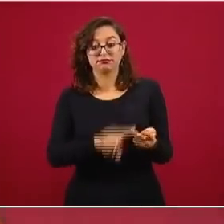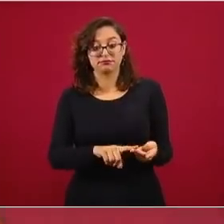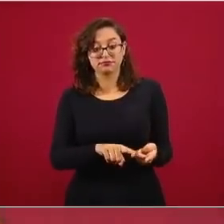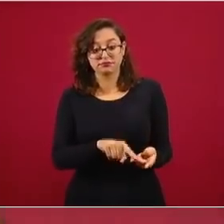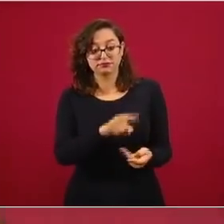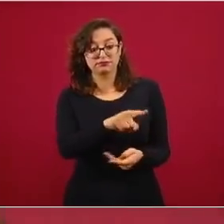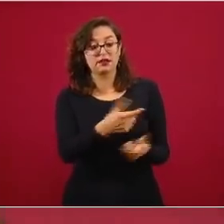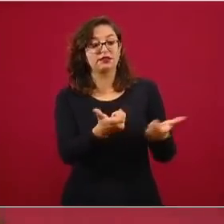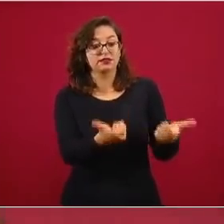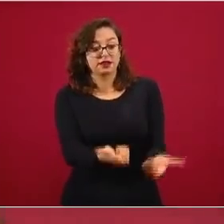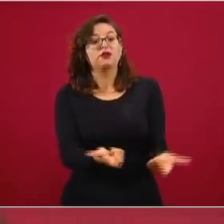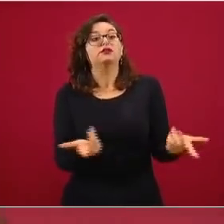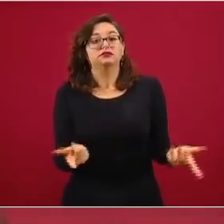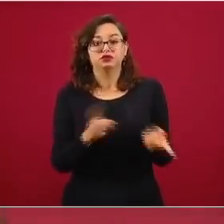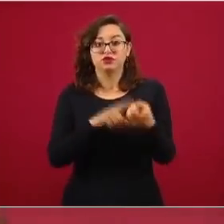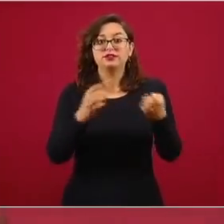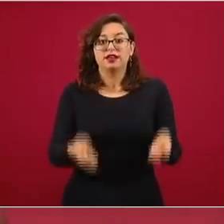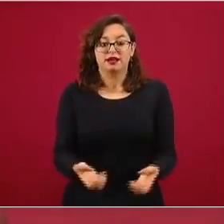el dinero,